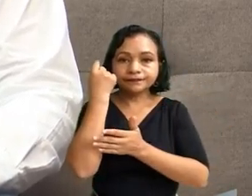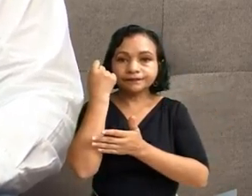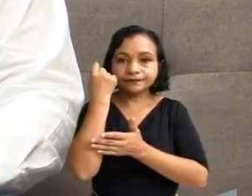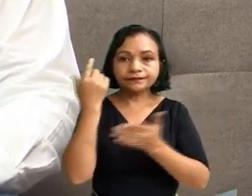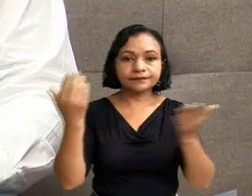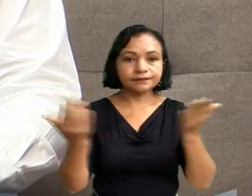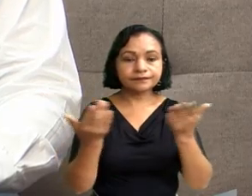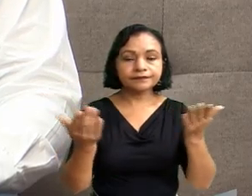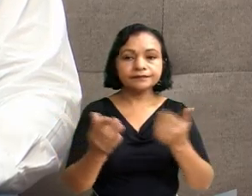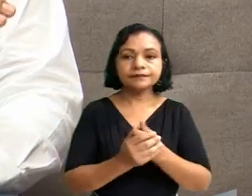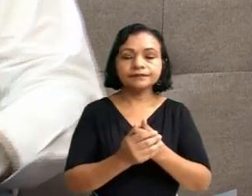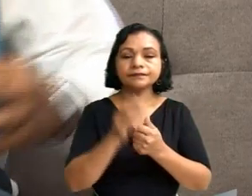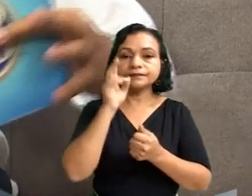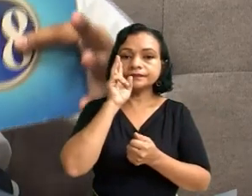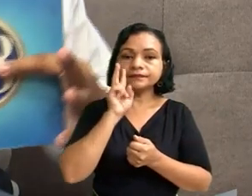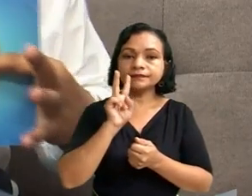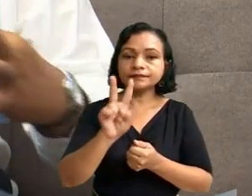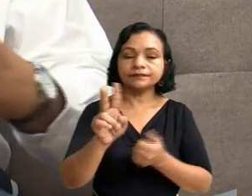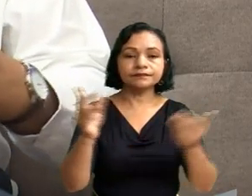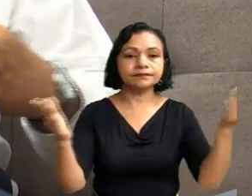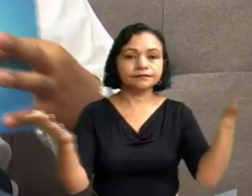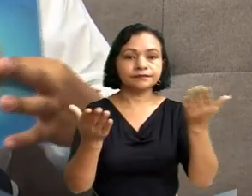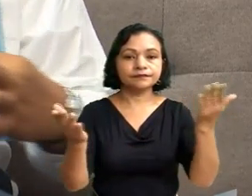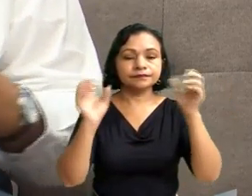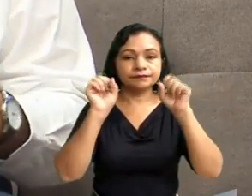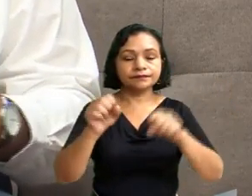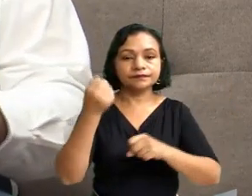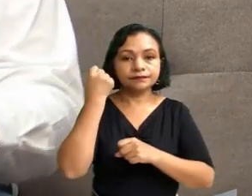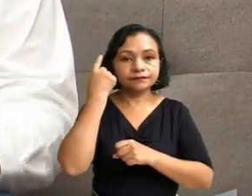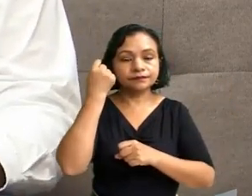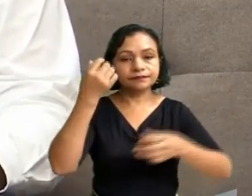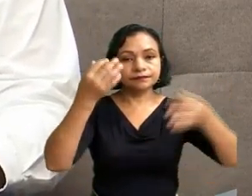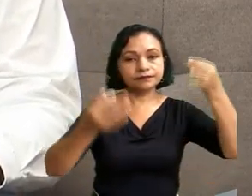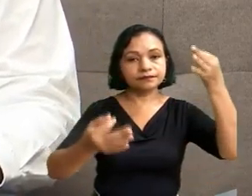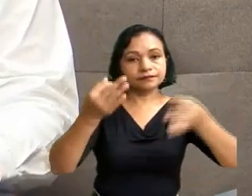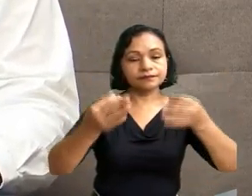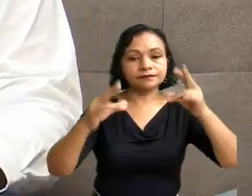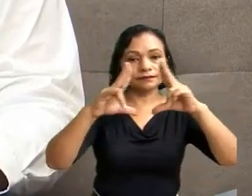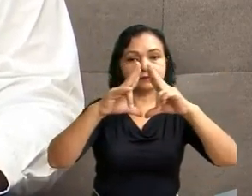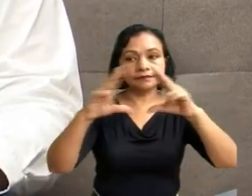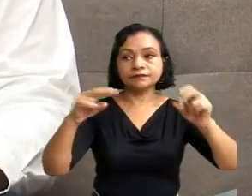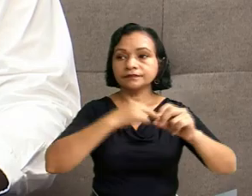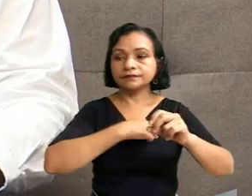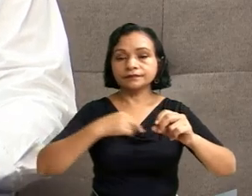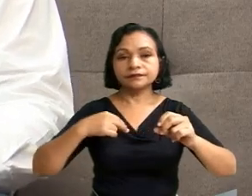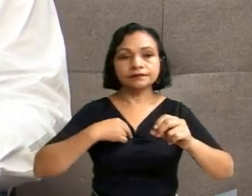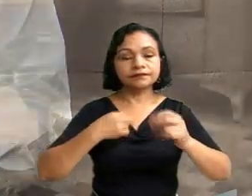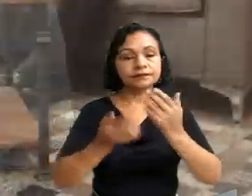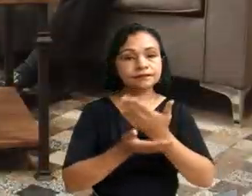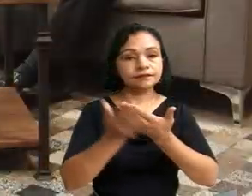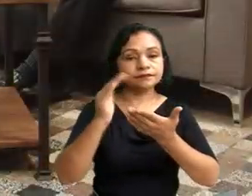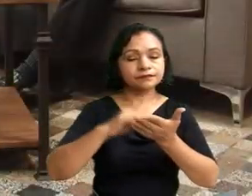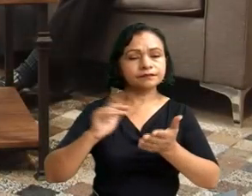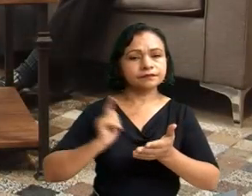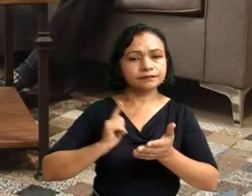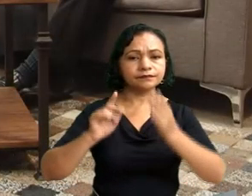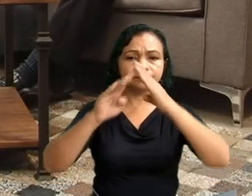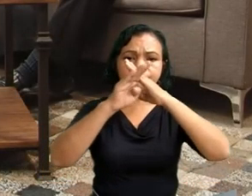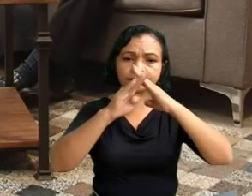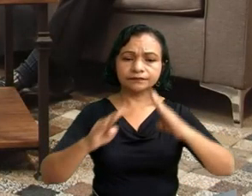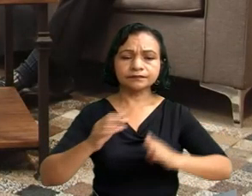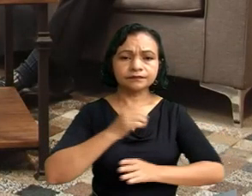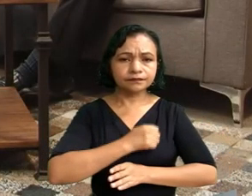de cara a esto cómo podemos entender todo este andamiaje jurídico que se está articulando en nicaragua para restablecer la paz y esa reconciliación